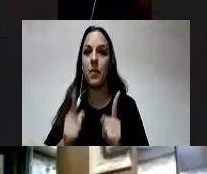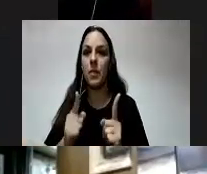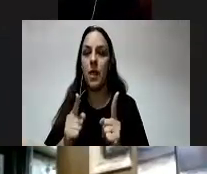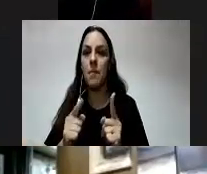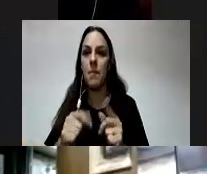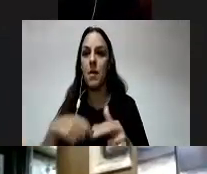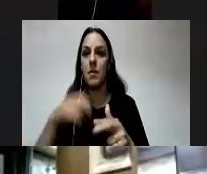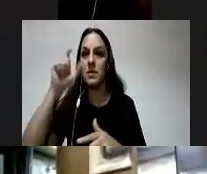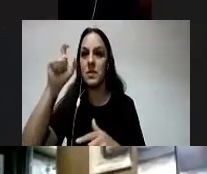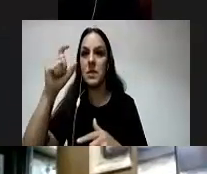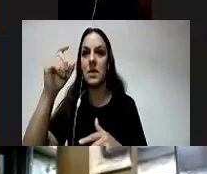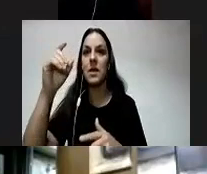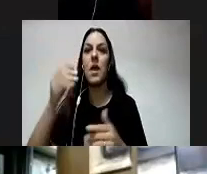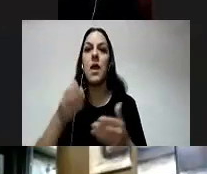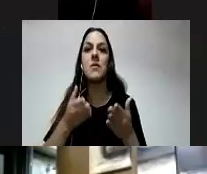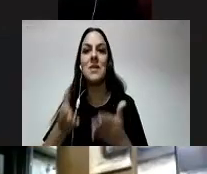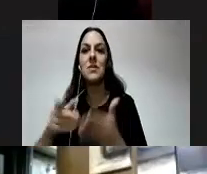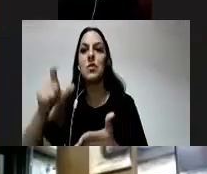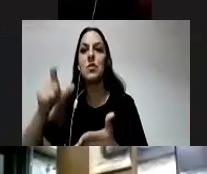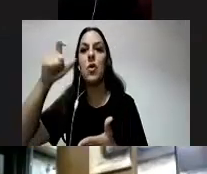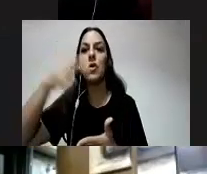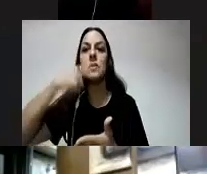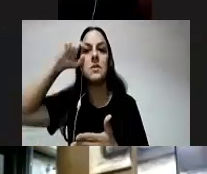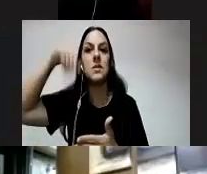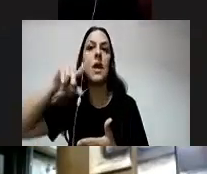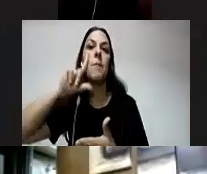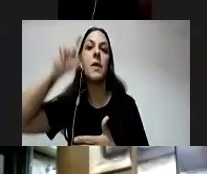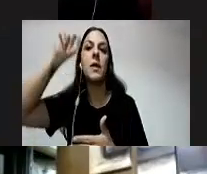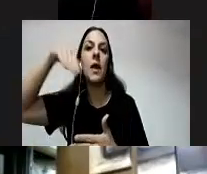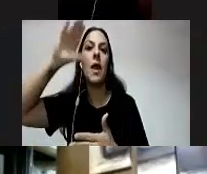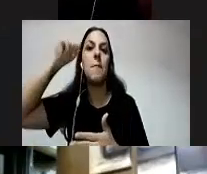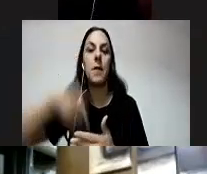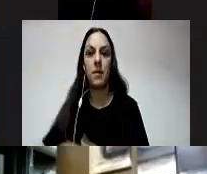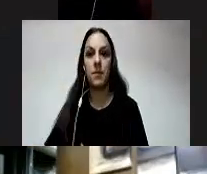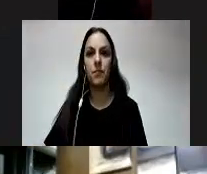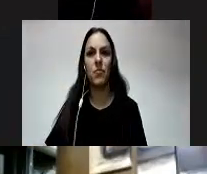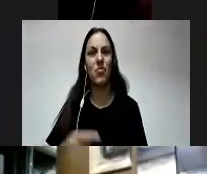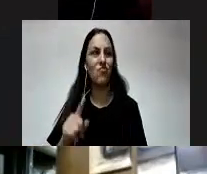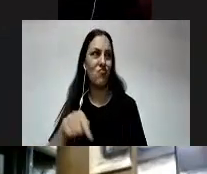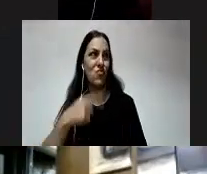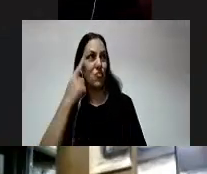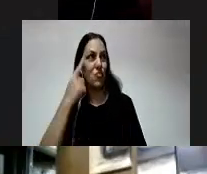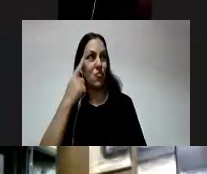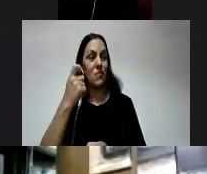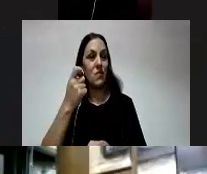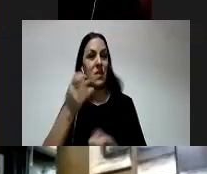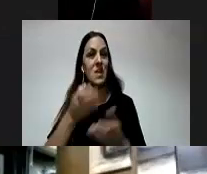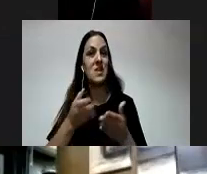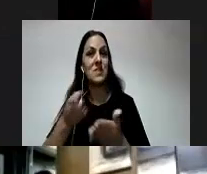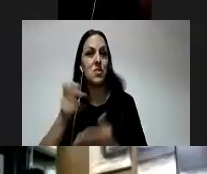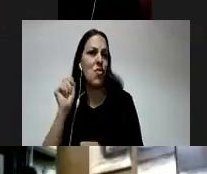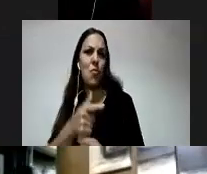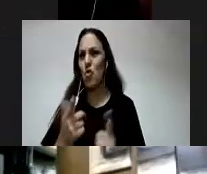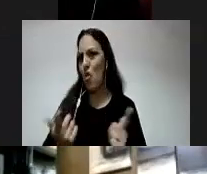Tengamos en cuenta que ya el servicio común no existe, y lo único que tiene la persona con discapacidad hoy, conforme al